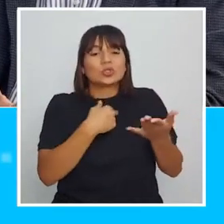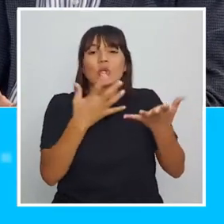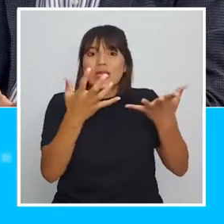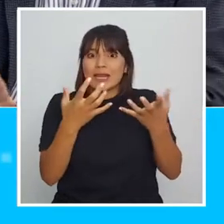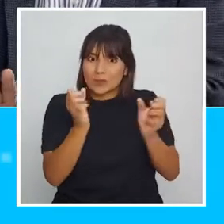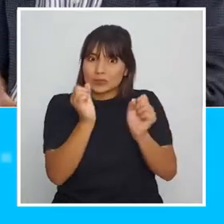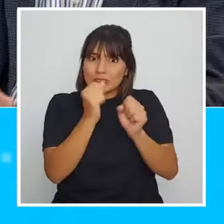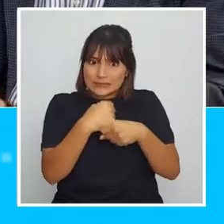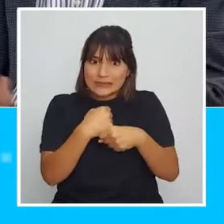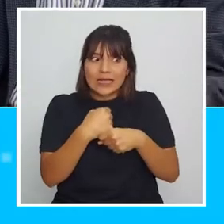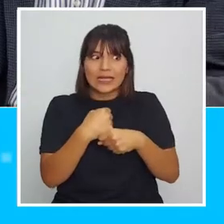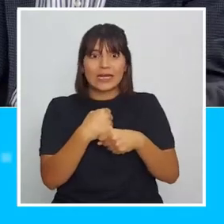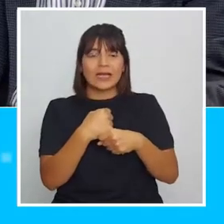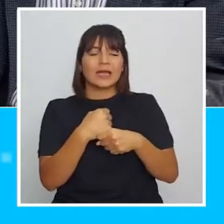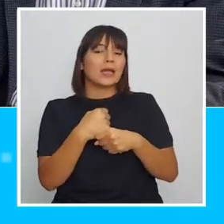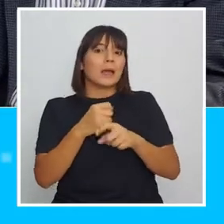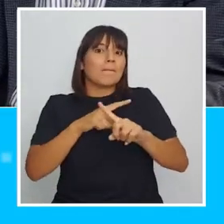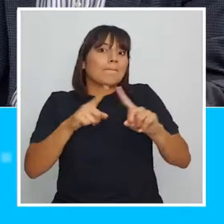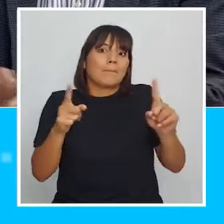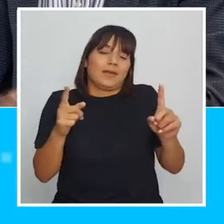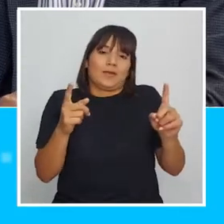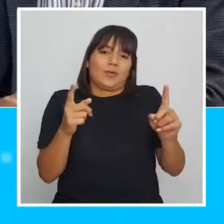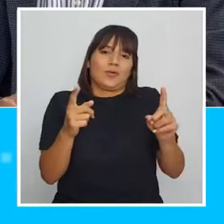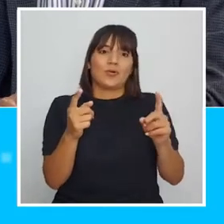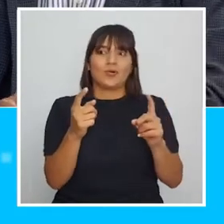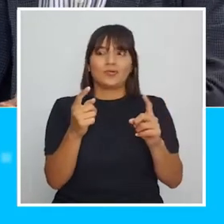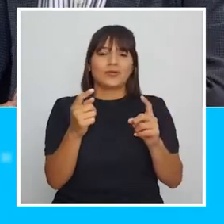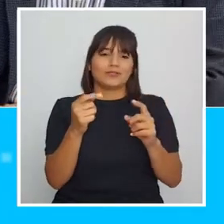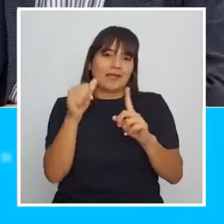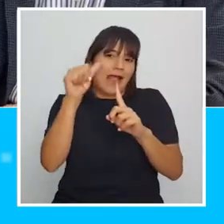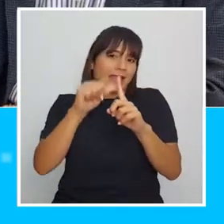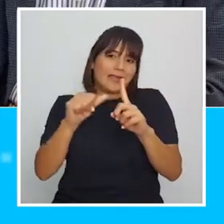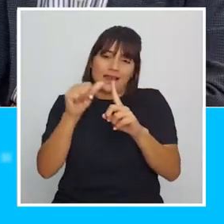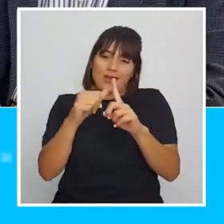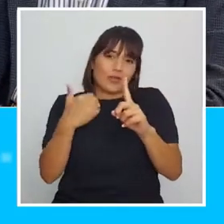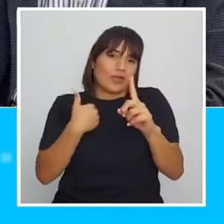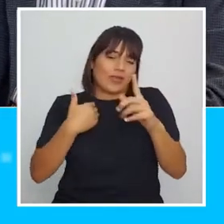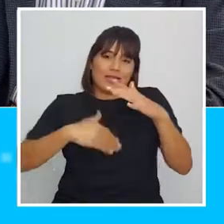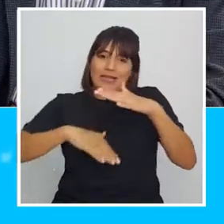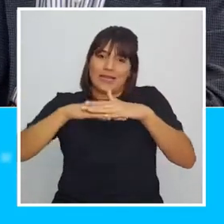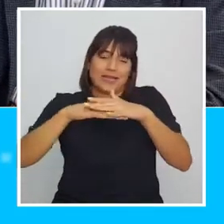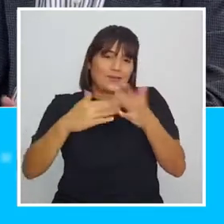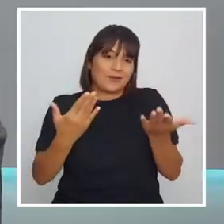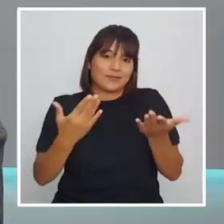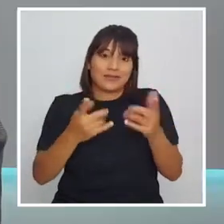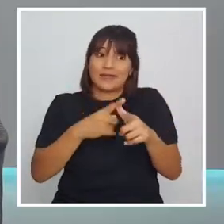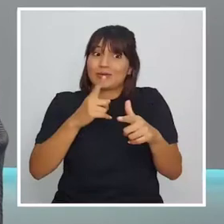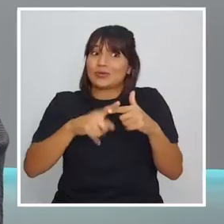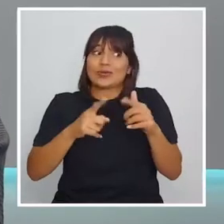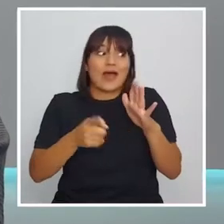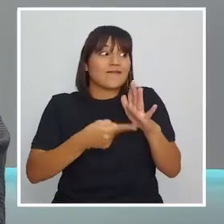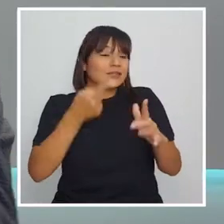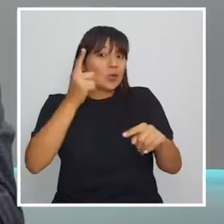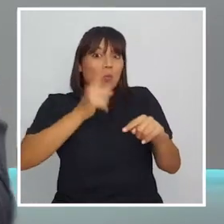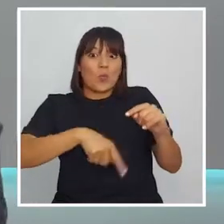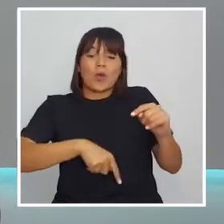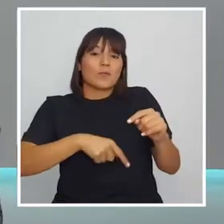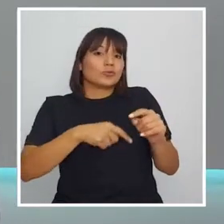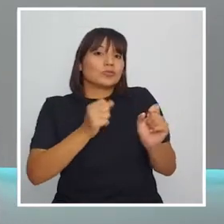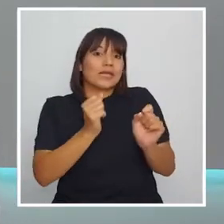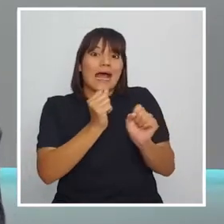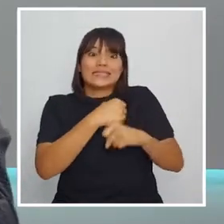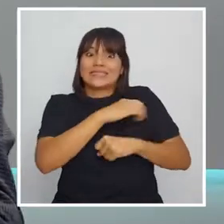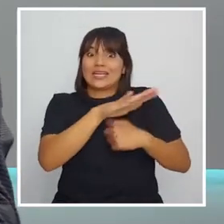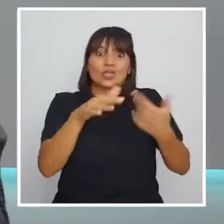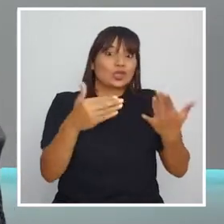el aguinaldo tiene un límite, ¿verdad? Es una cobija con un tamaño que puede ser que no alcance para coger todo lo que quisiéramos. Entonces, este es un